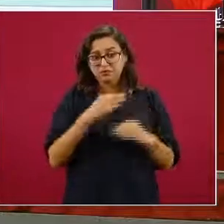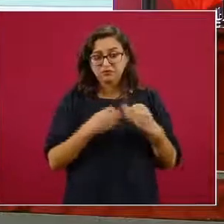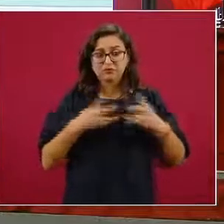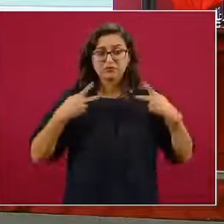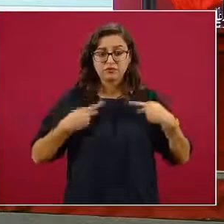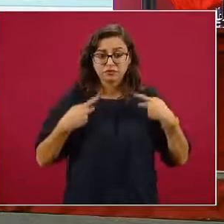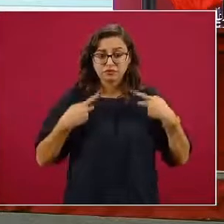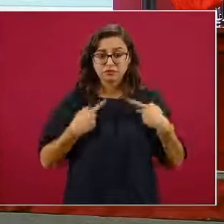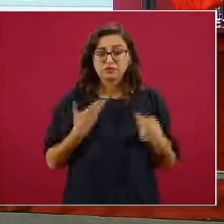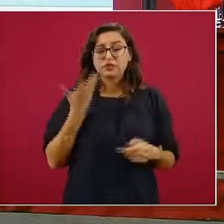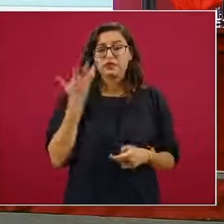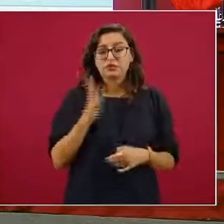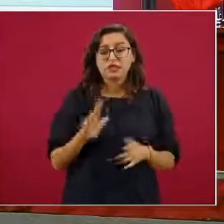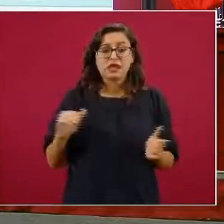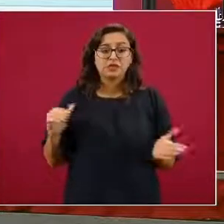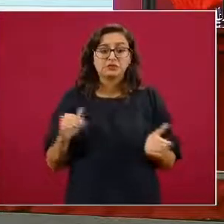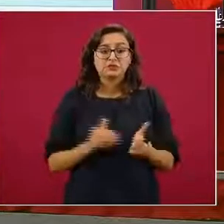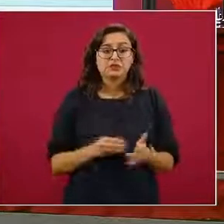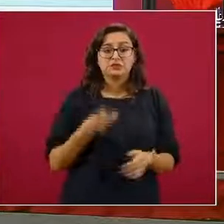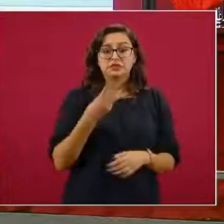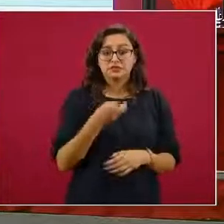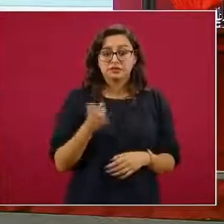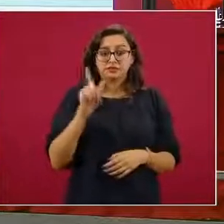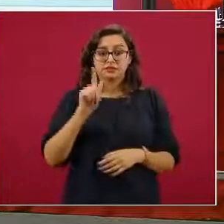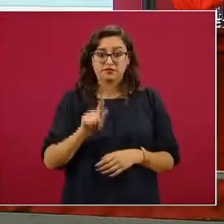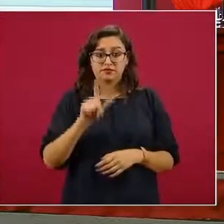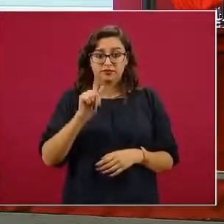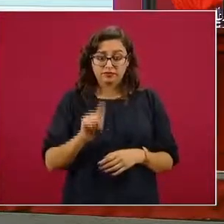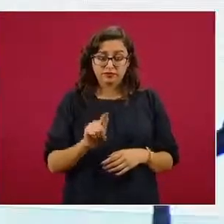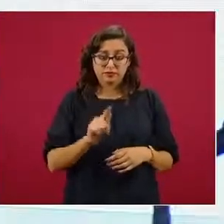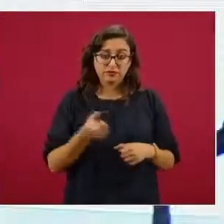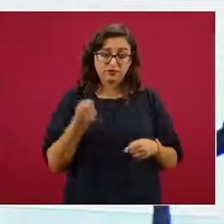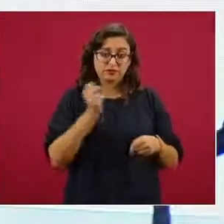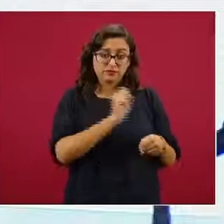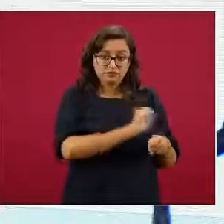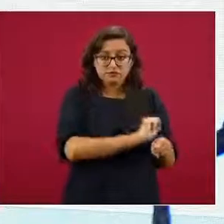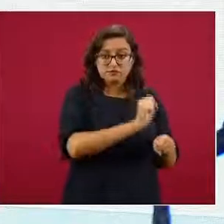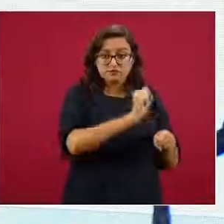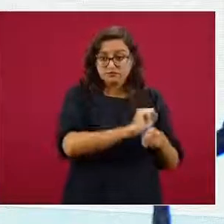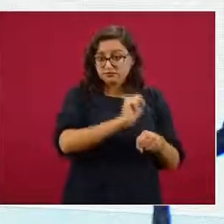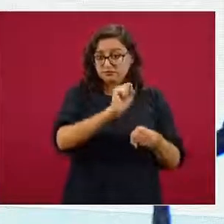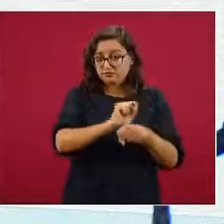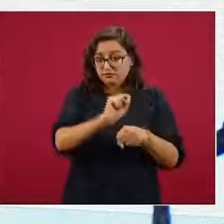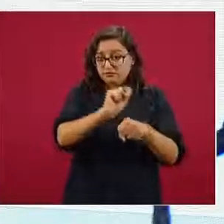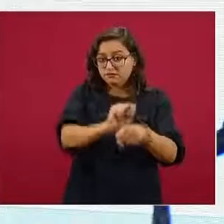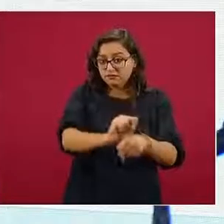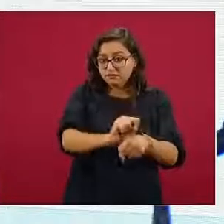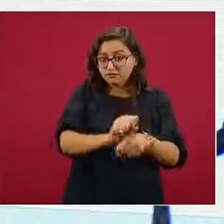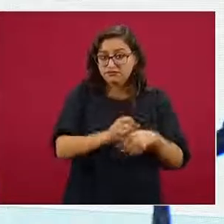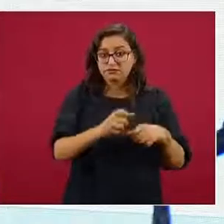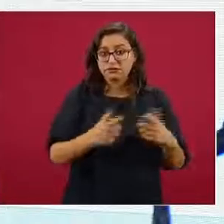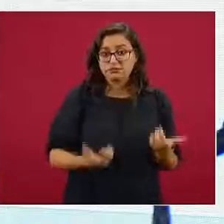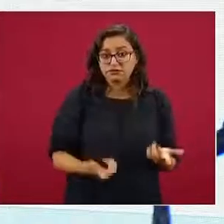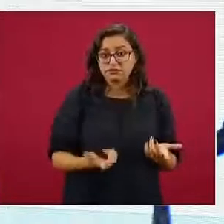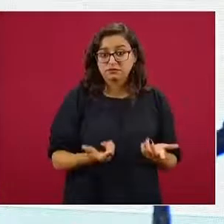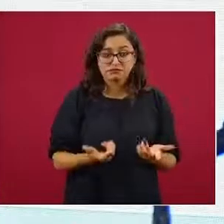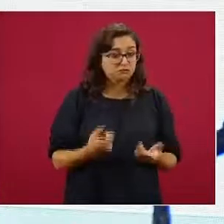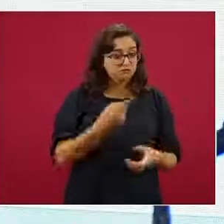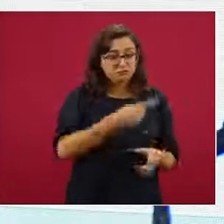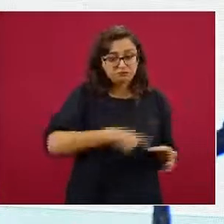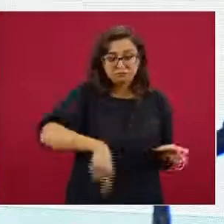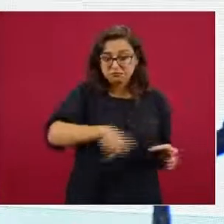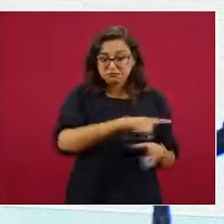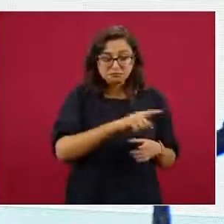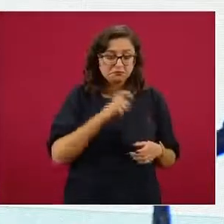suman 10.370, divididas en cada una de estas semanas, como se muestra aquí, que no hubo